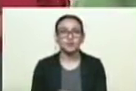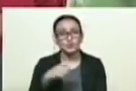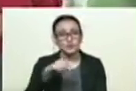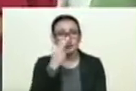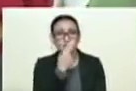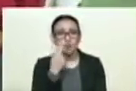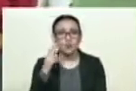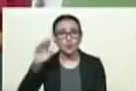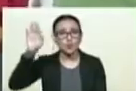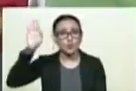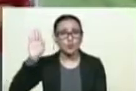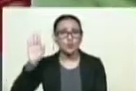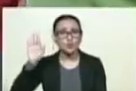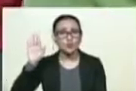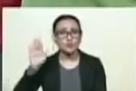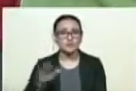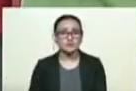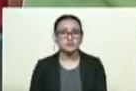ustedes